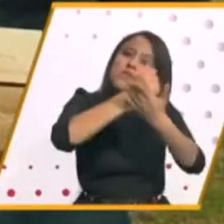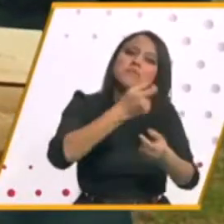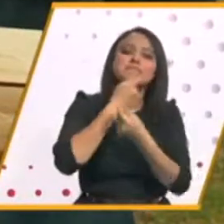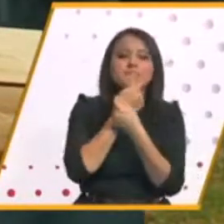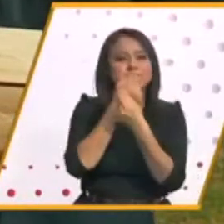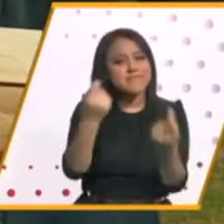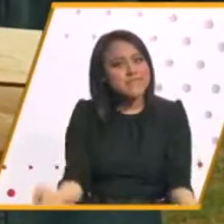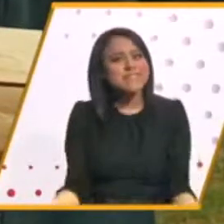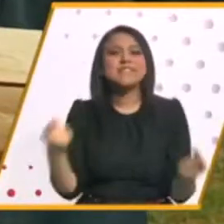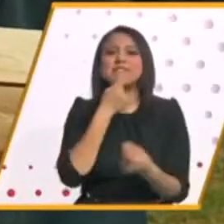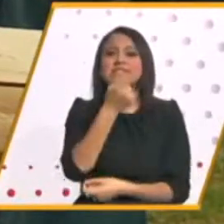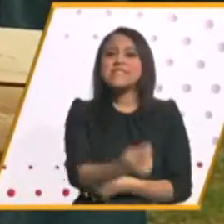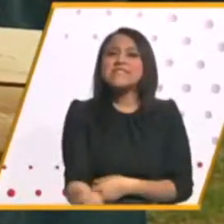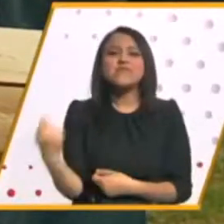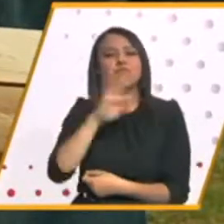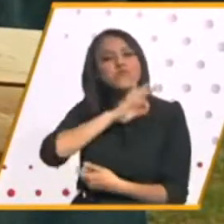niños, pues decidimos